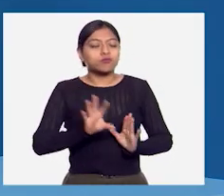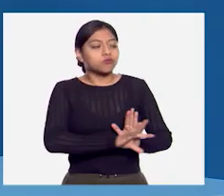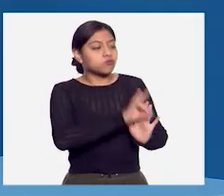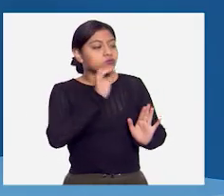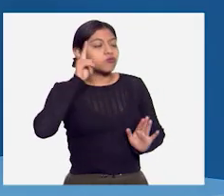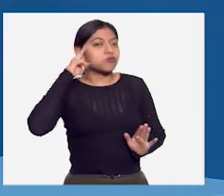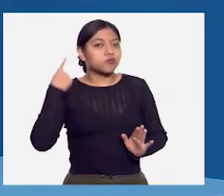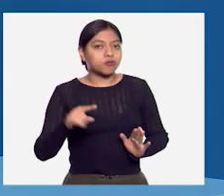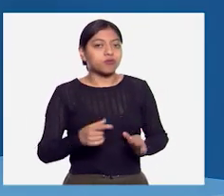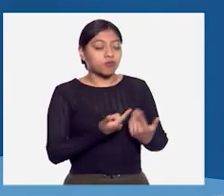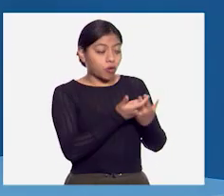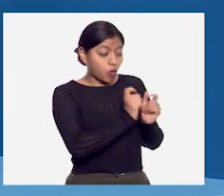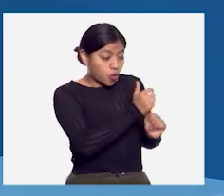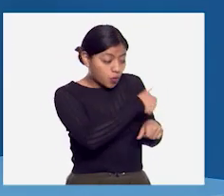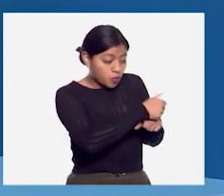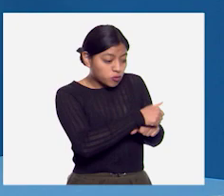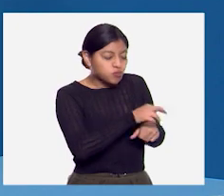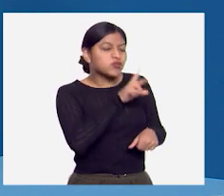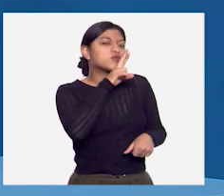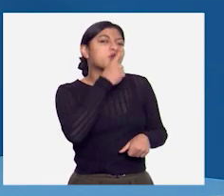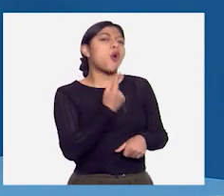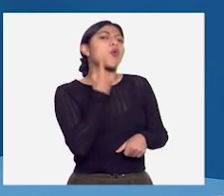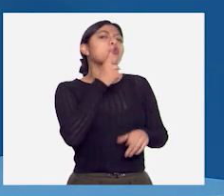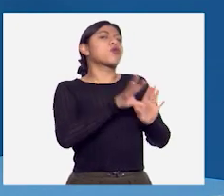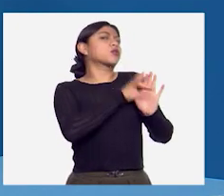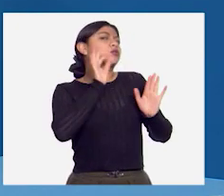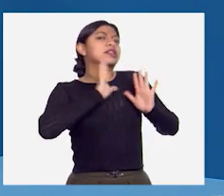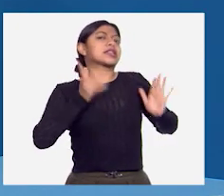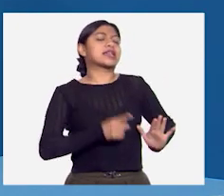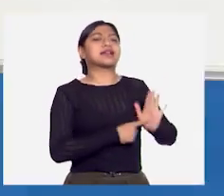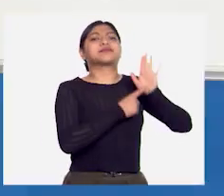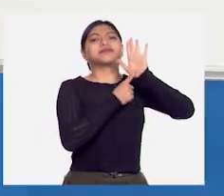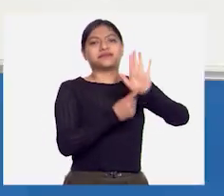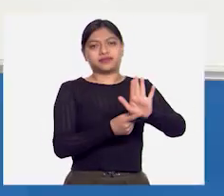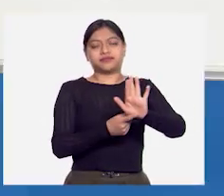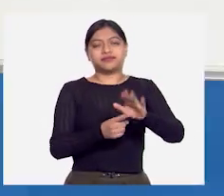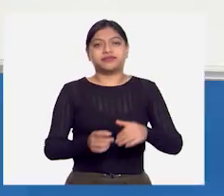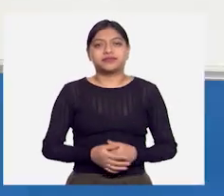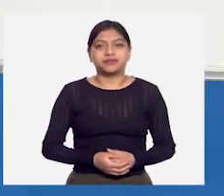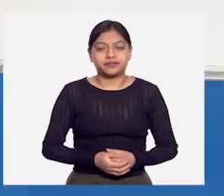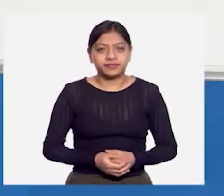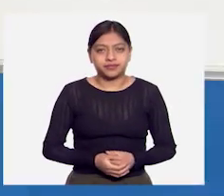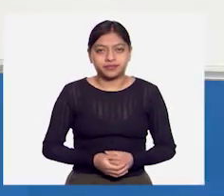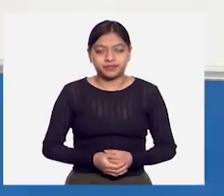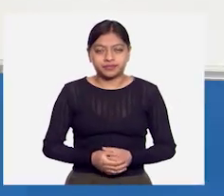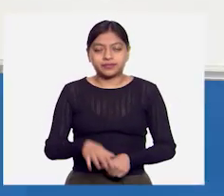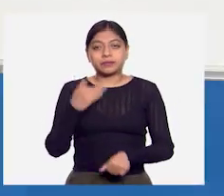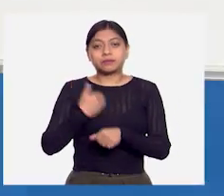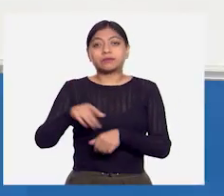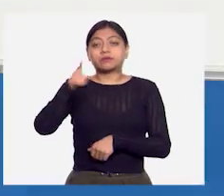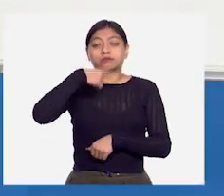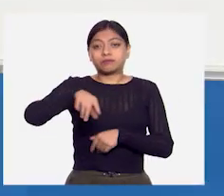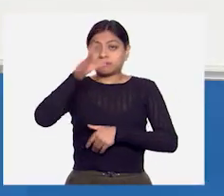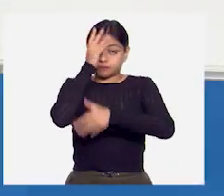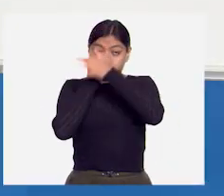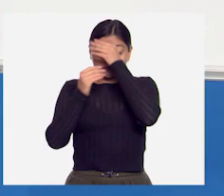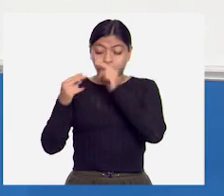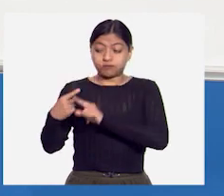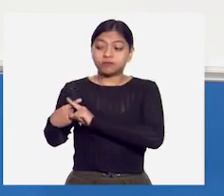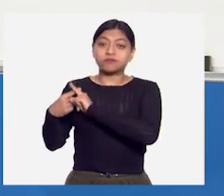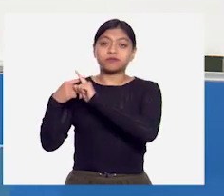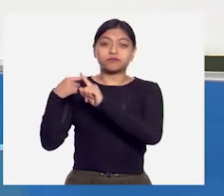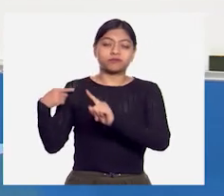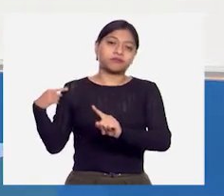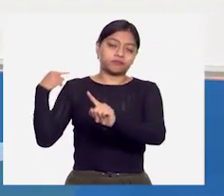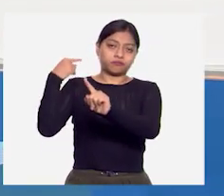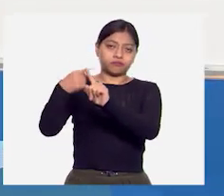mejor representante de cada uno de este conjunto de datos. Con lo que hemos trabajado en esta clase, ya tenemos